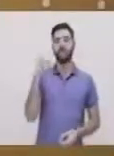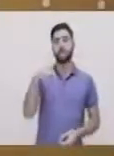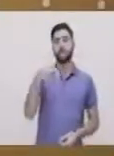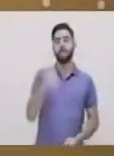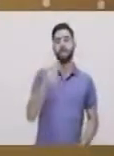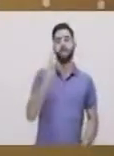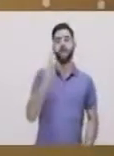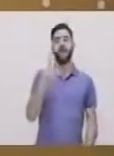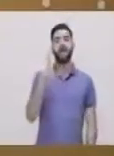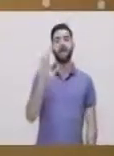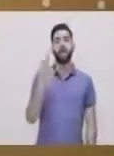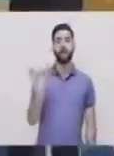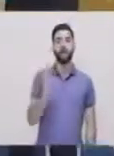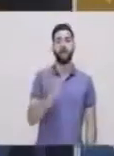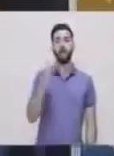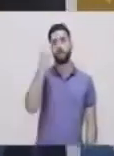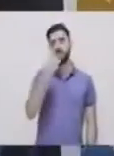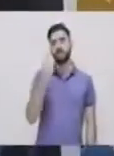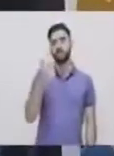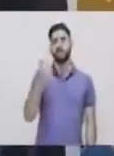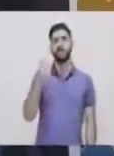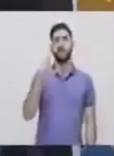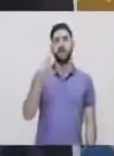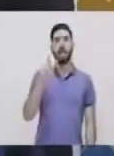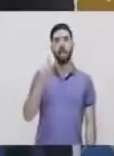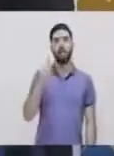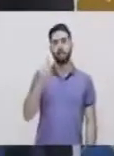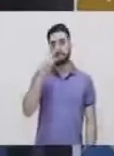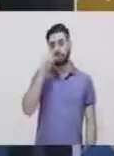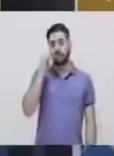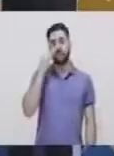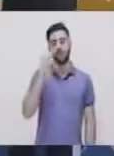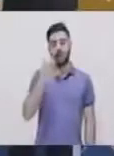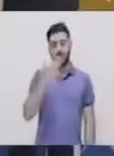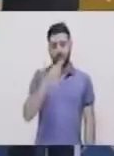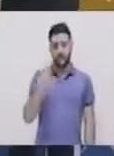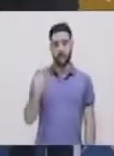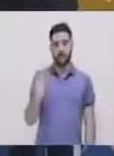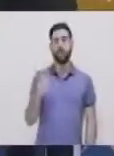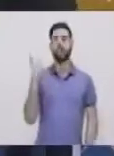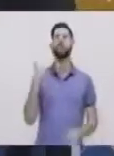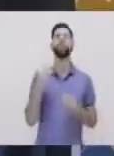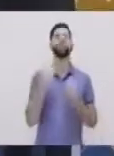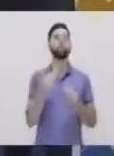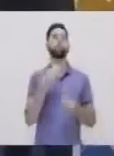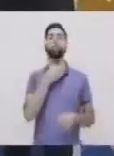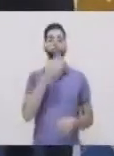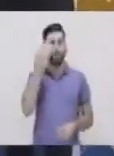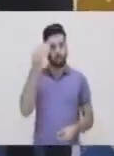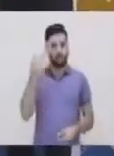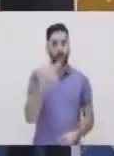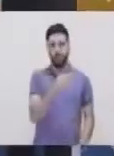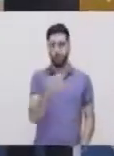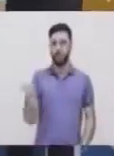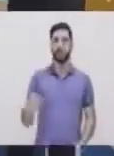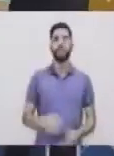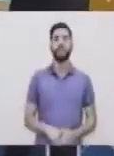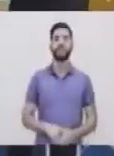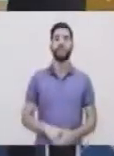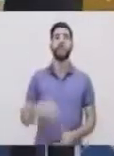un tema bastante interesante. Profe, bienvenido. Hola Claudia, mucho gusto de saludarte, también a todos nuestros televidentes que nos